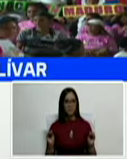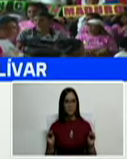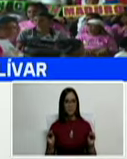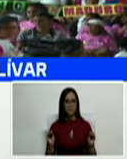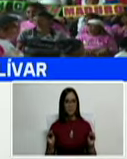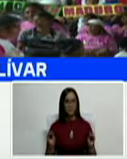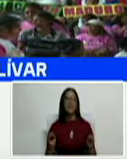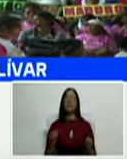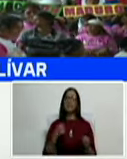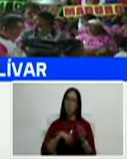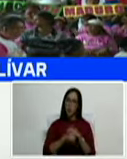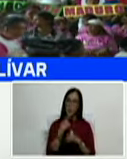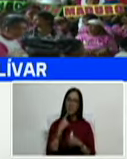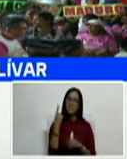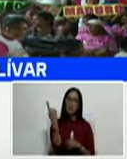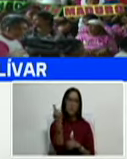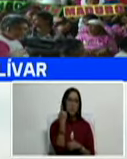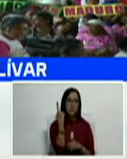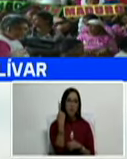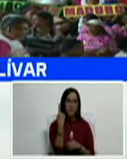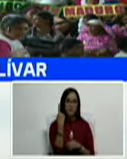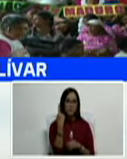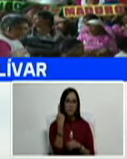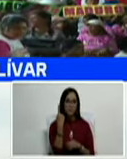Se los voy a decir una sola vez.